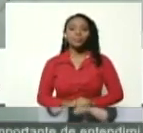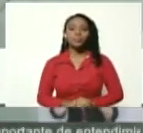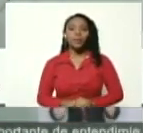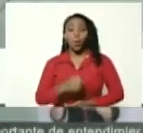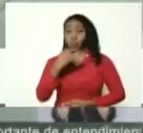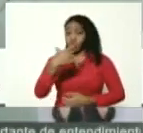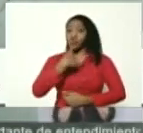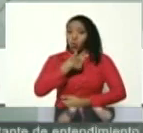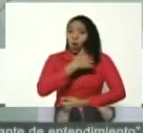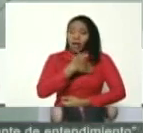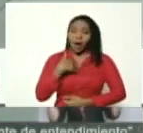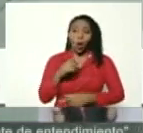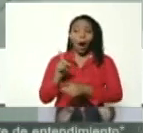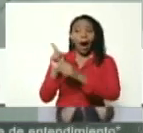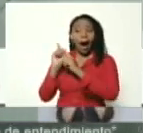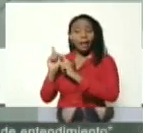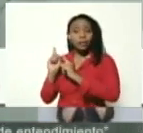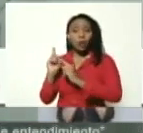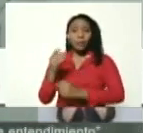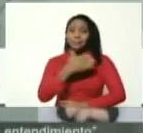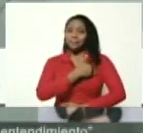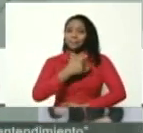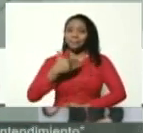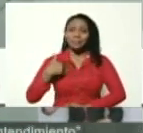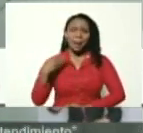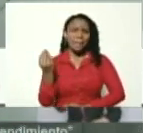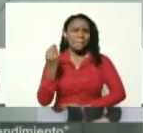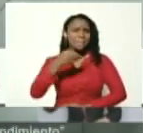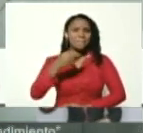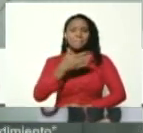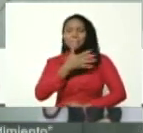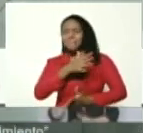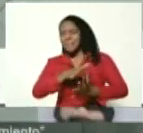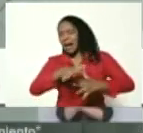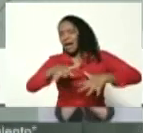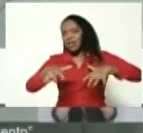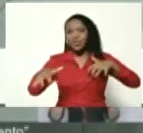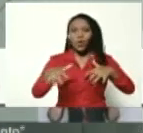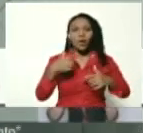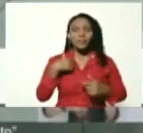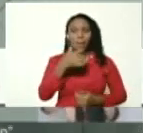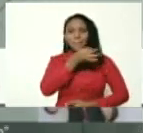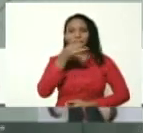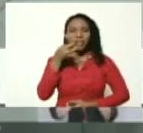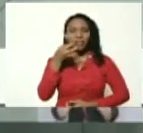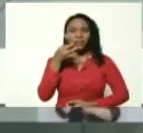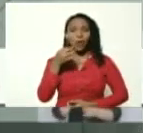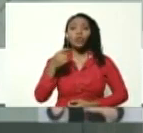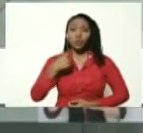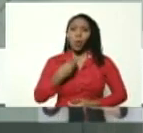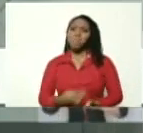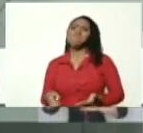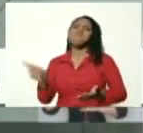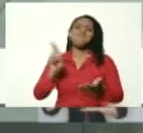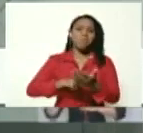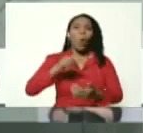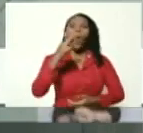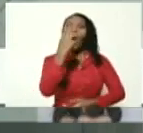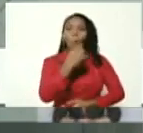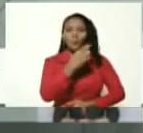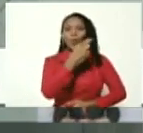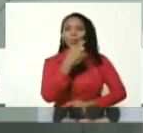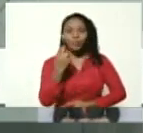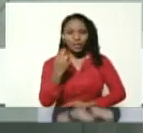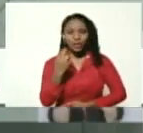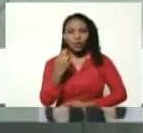Bueno, yo quería con esto desearles el mayor de los éxitos, reiterarles mi compromiso,